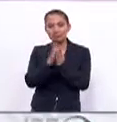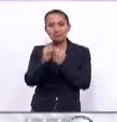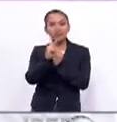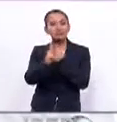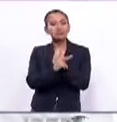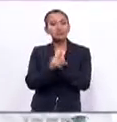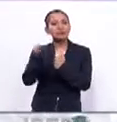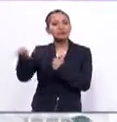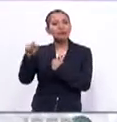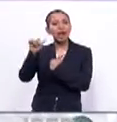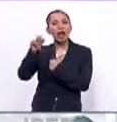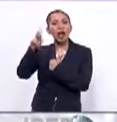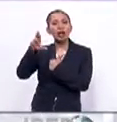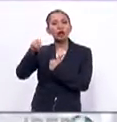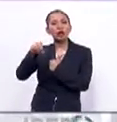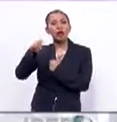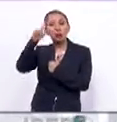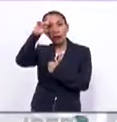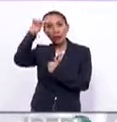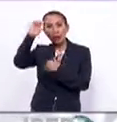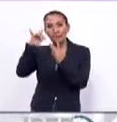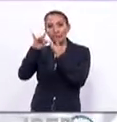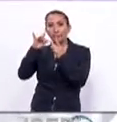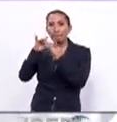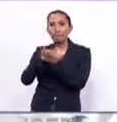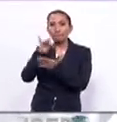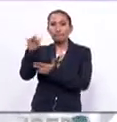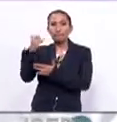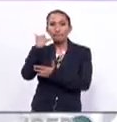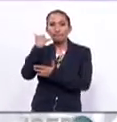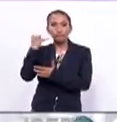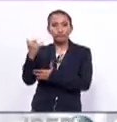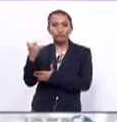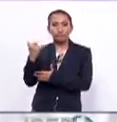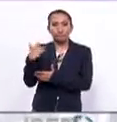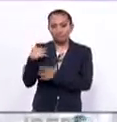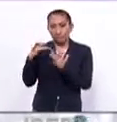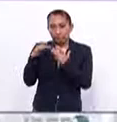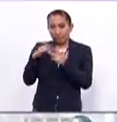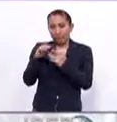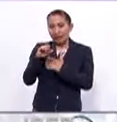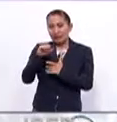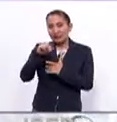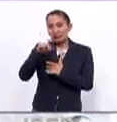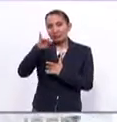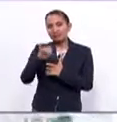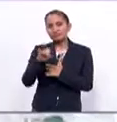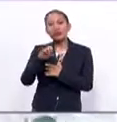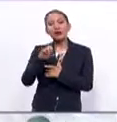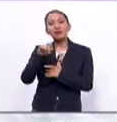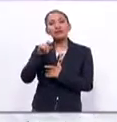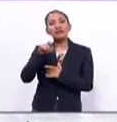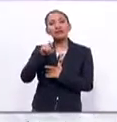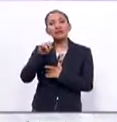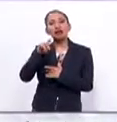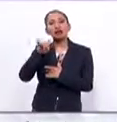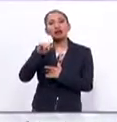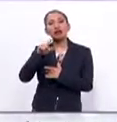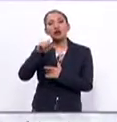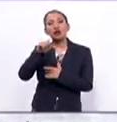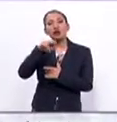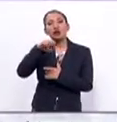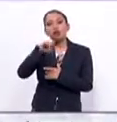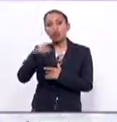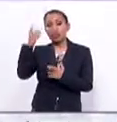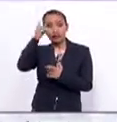país andino en Arco Madrid, nos comunicamos y le agradecemos mucho que se encuentre conectado vía Skype a Félix Antonio Locio